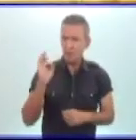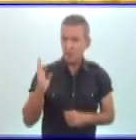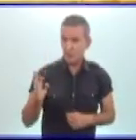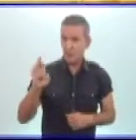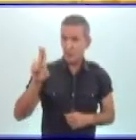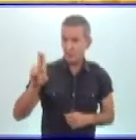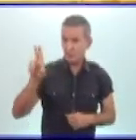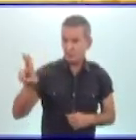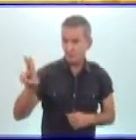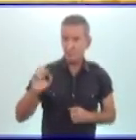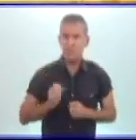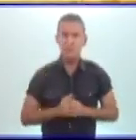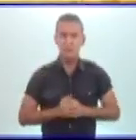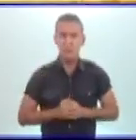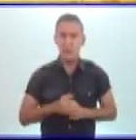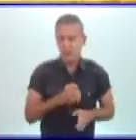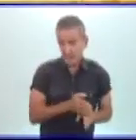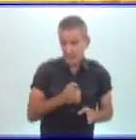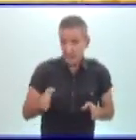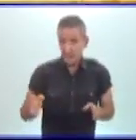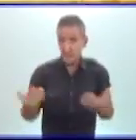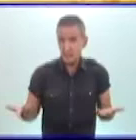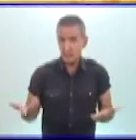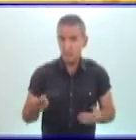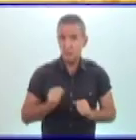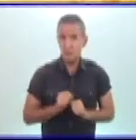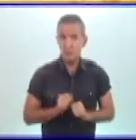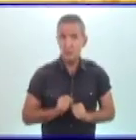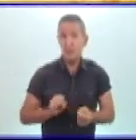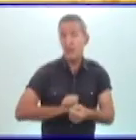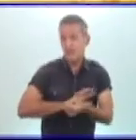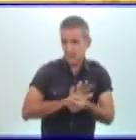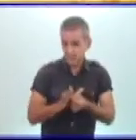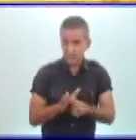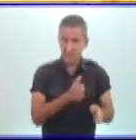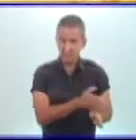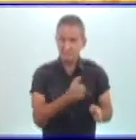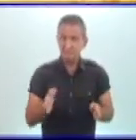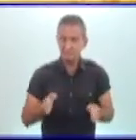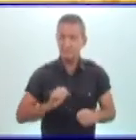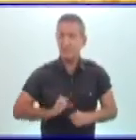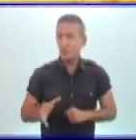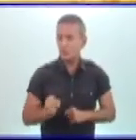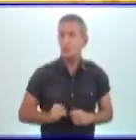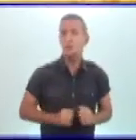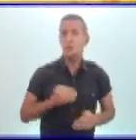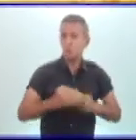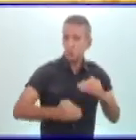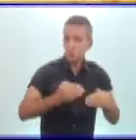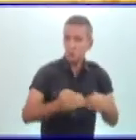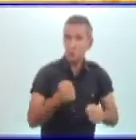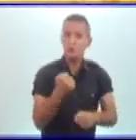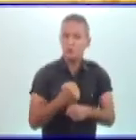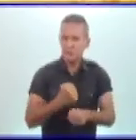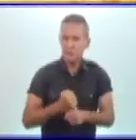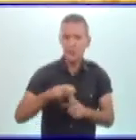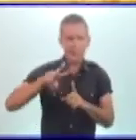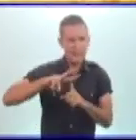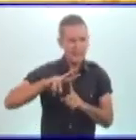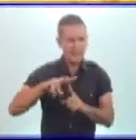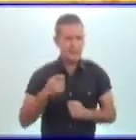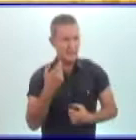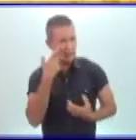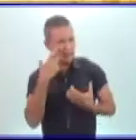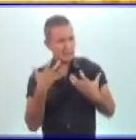precisamente porque es la etapa que por el tiempo de la COVID-19 y todo este proceso se tuvo que trabajar por televisión, y es